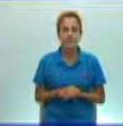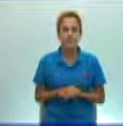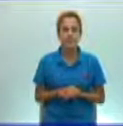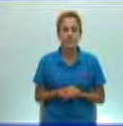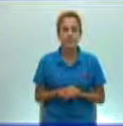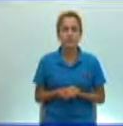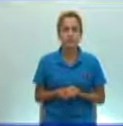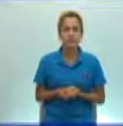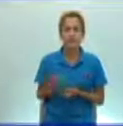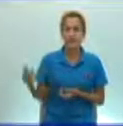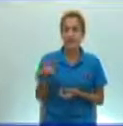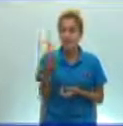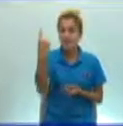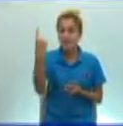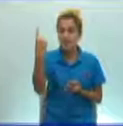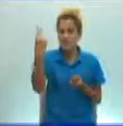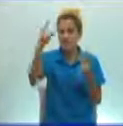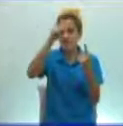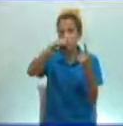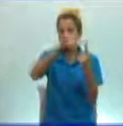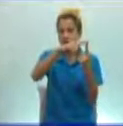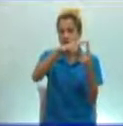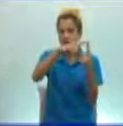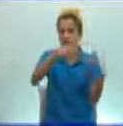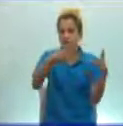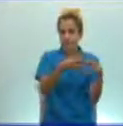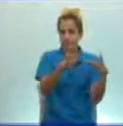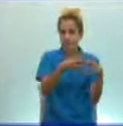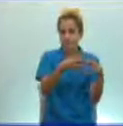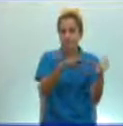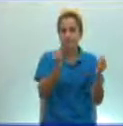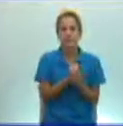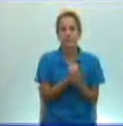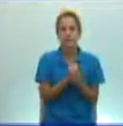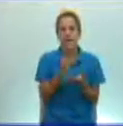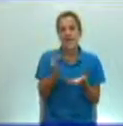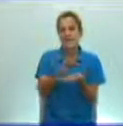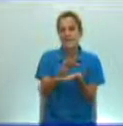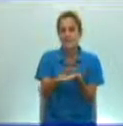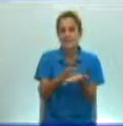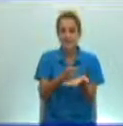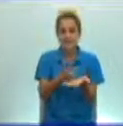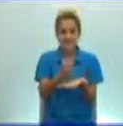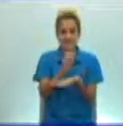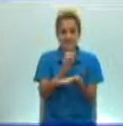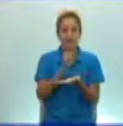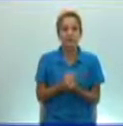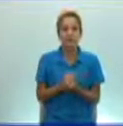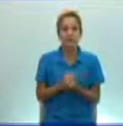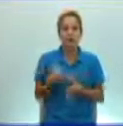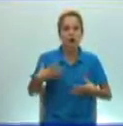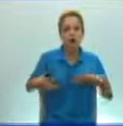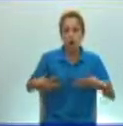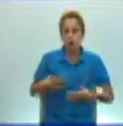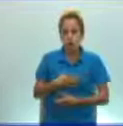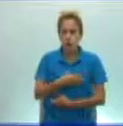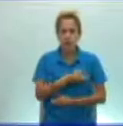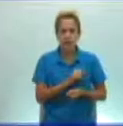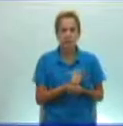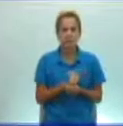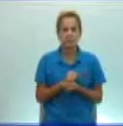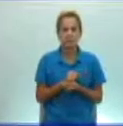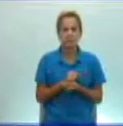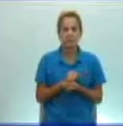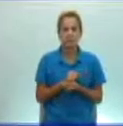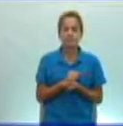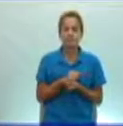En la primera columna, con la terminación y-yo, y-ya, podíamos escribir semilla, cosquillas. En